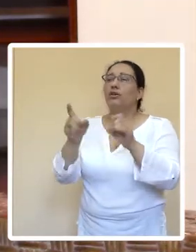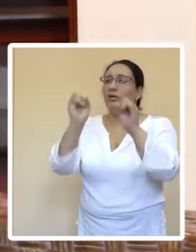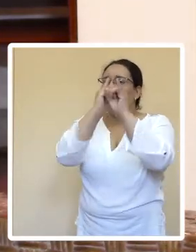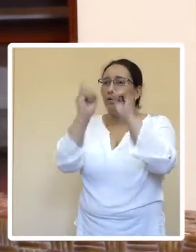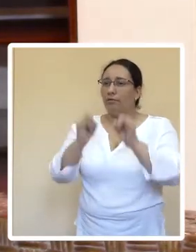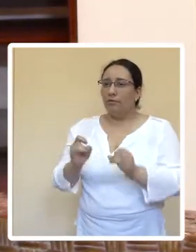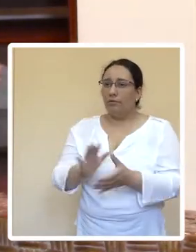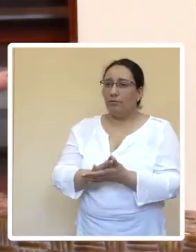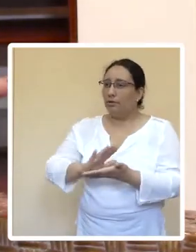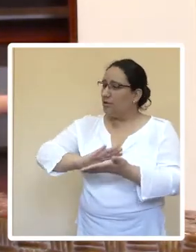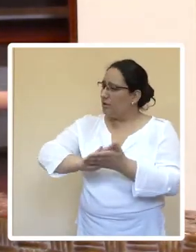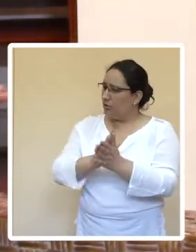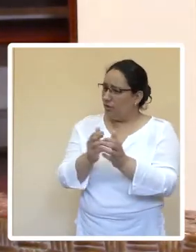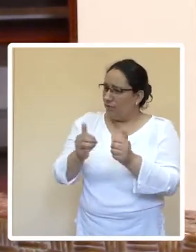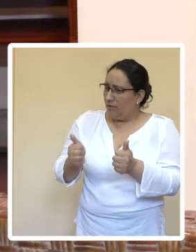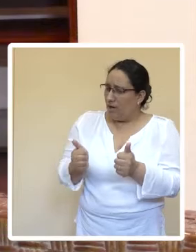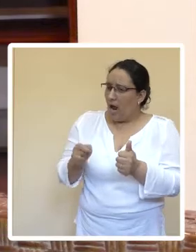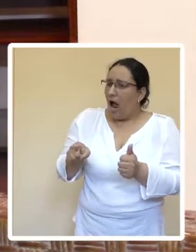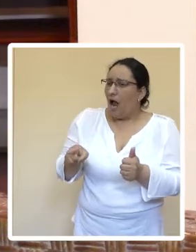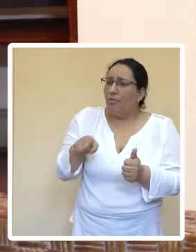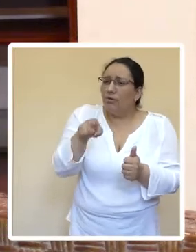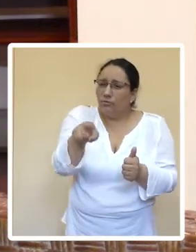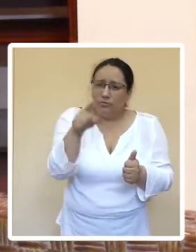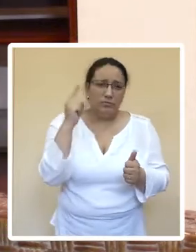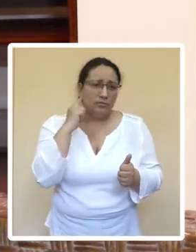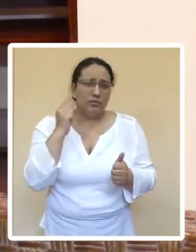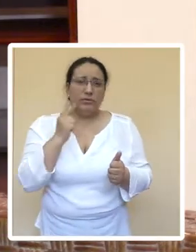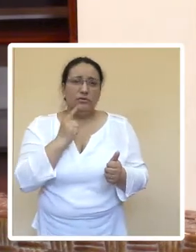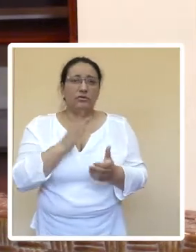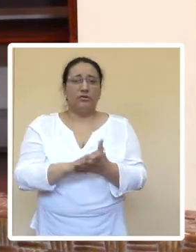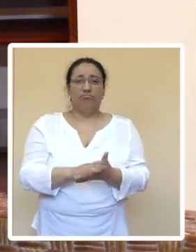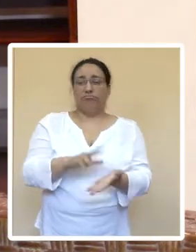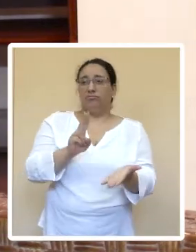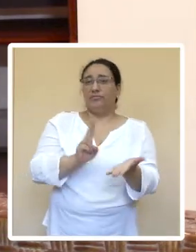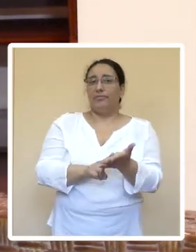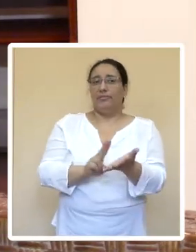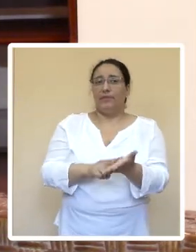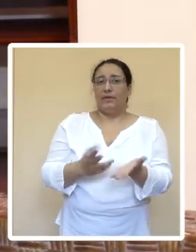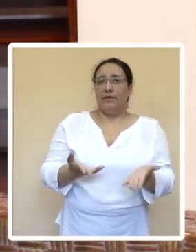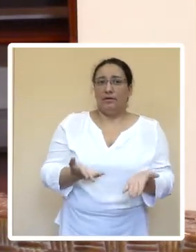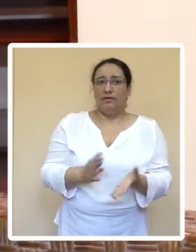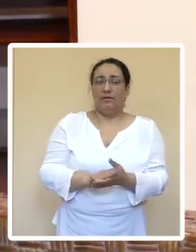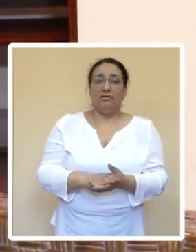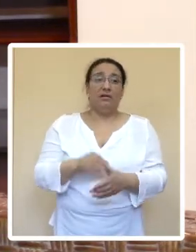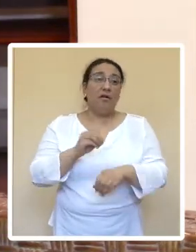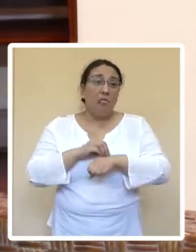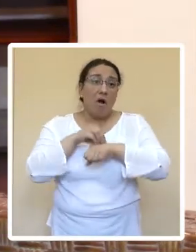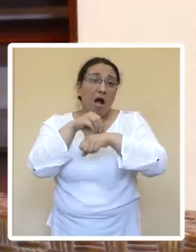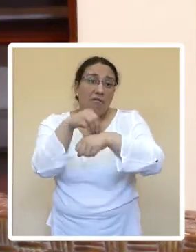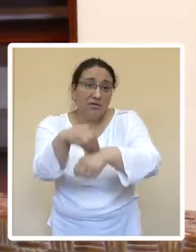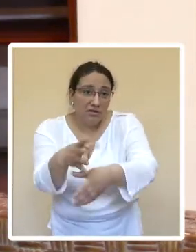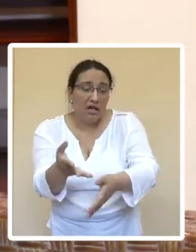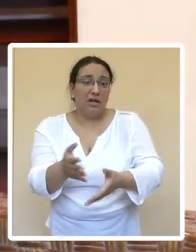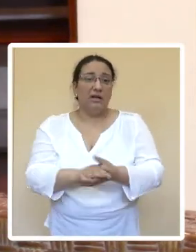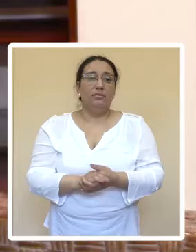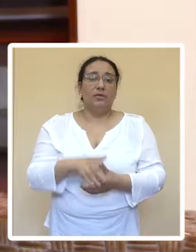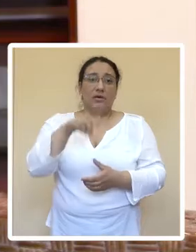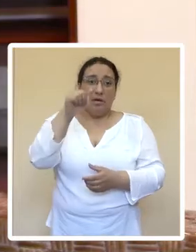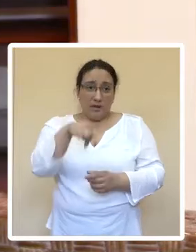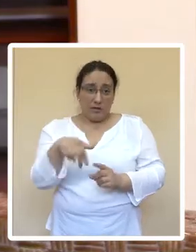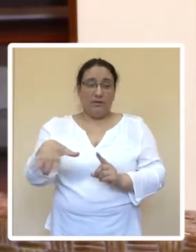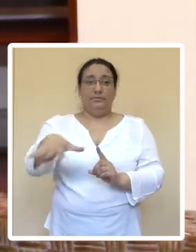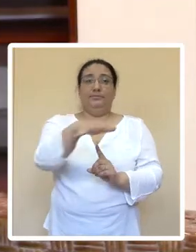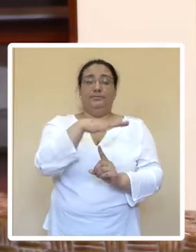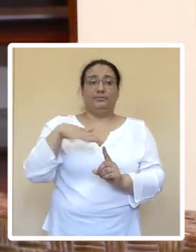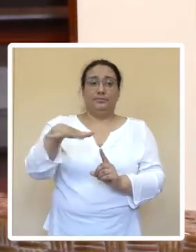pero tienes problemas de sordera. Bueno, la verdad es que estamos, estás llamando, qué sé yo, pero en